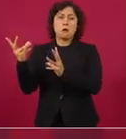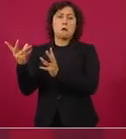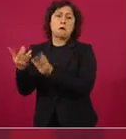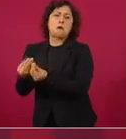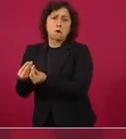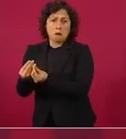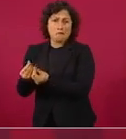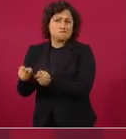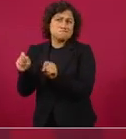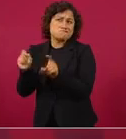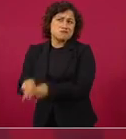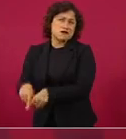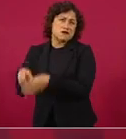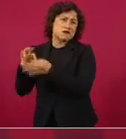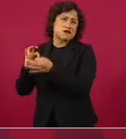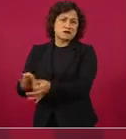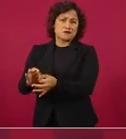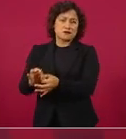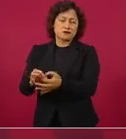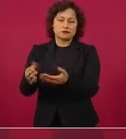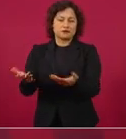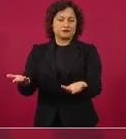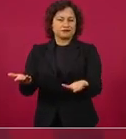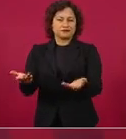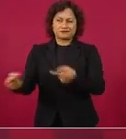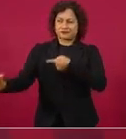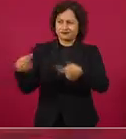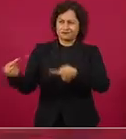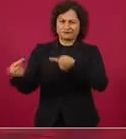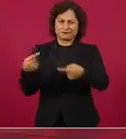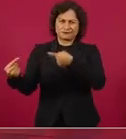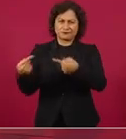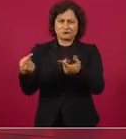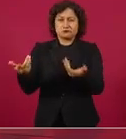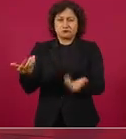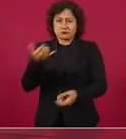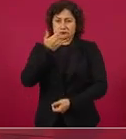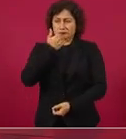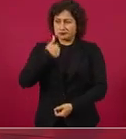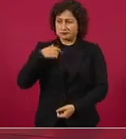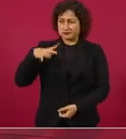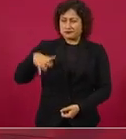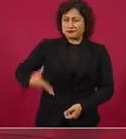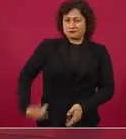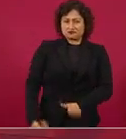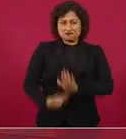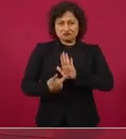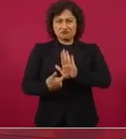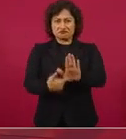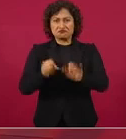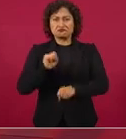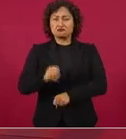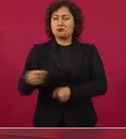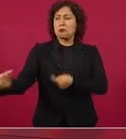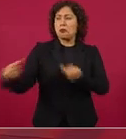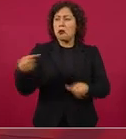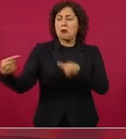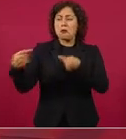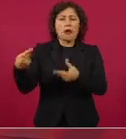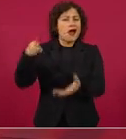Pero no, es un timbre de orgullo de luchar para transformar. Que no se nos